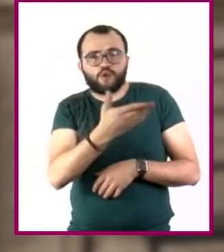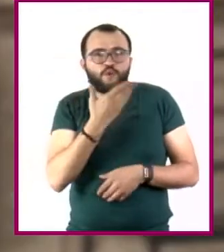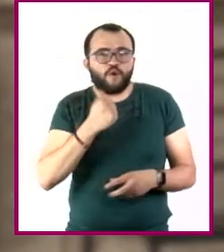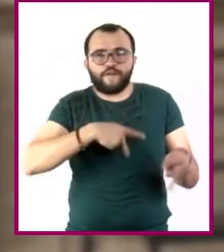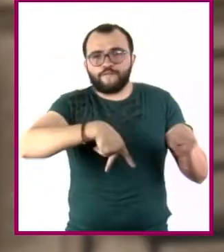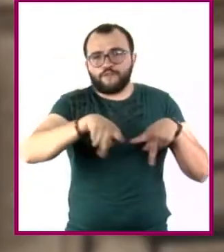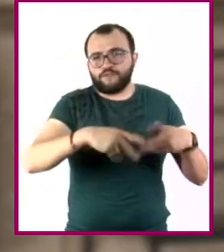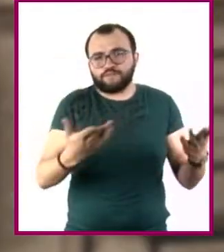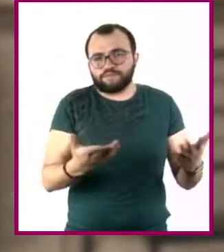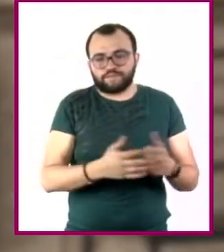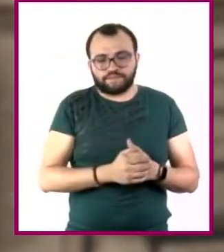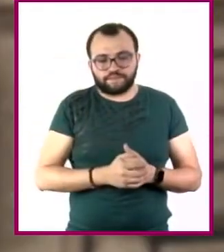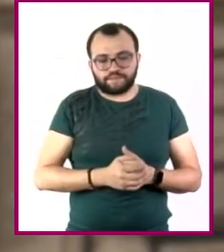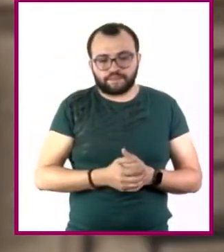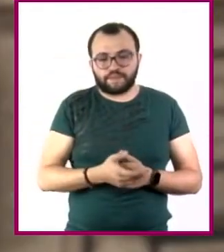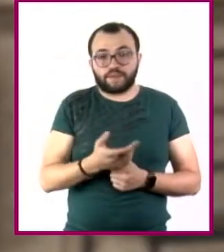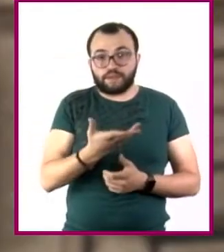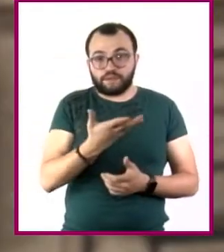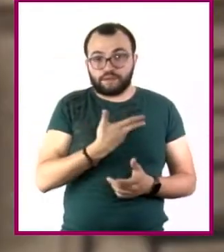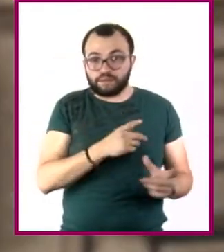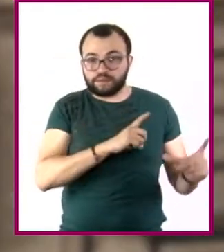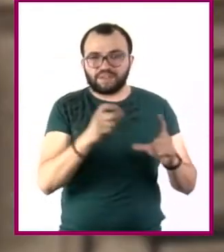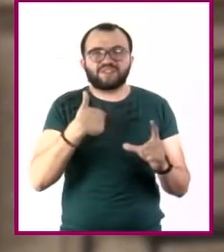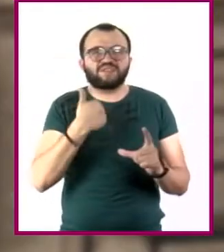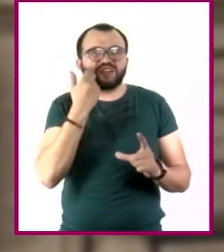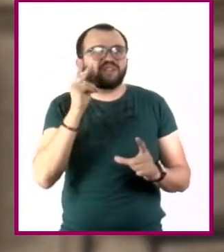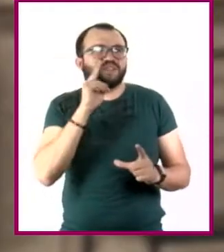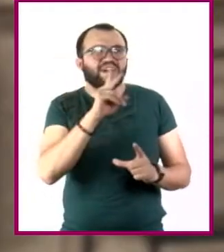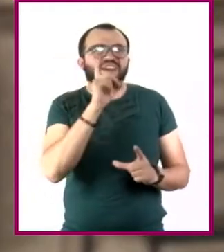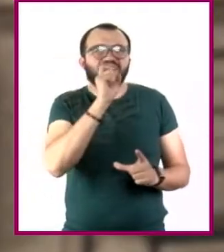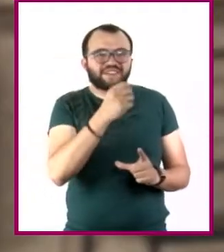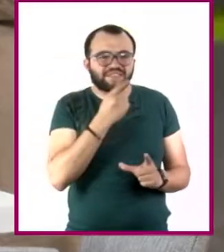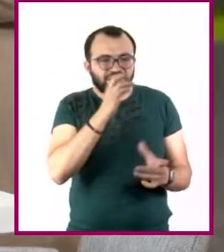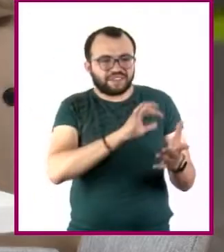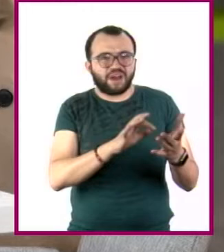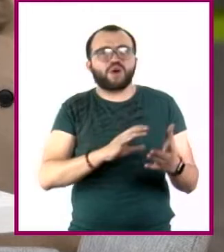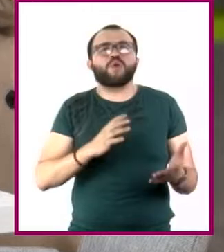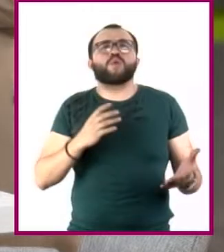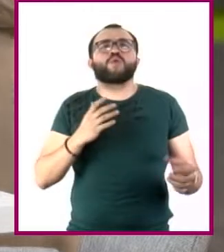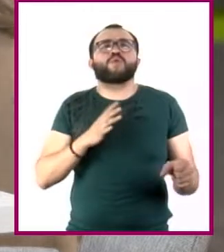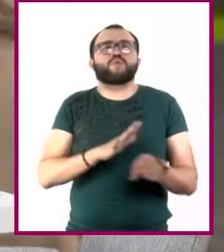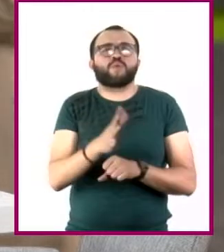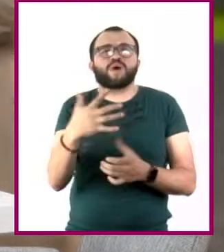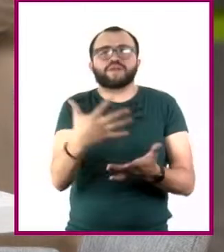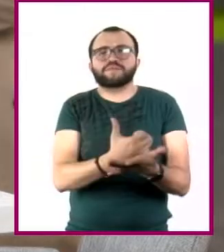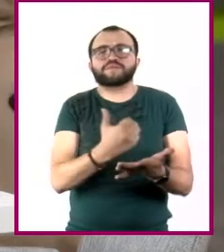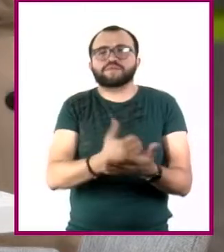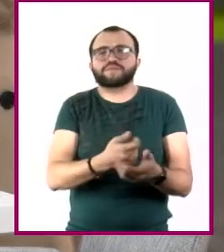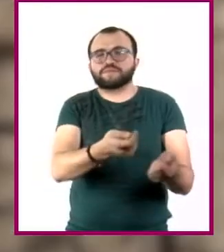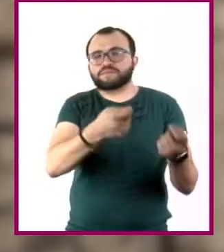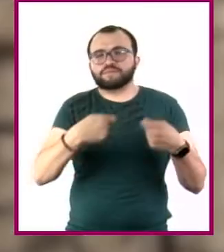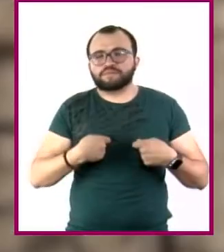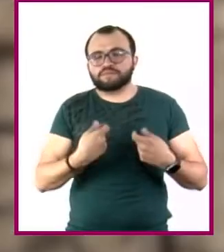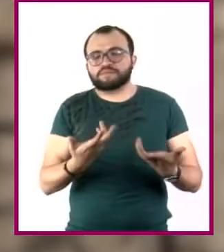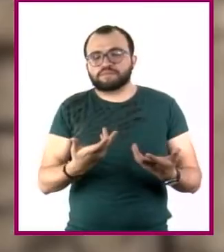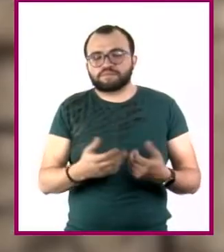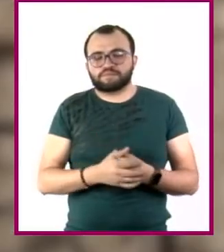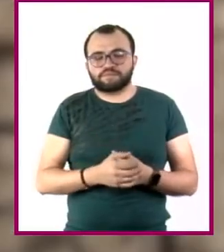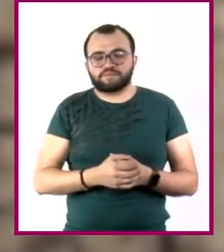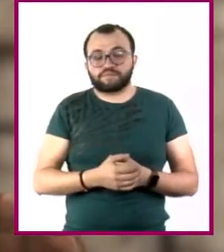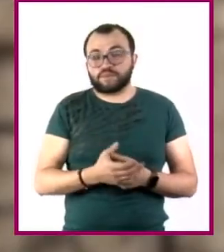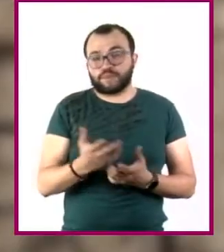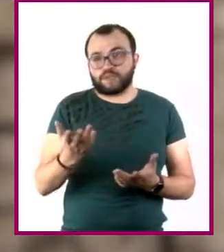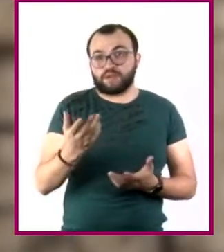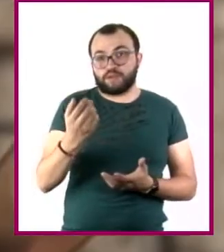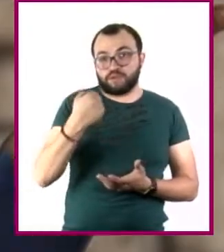letrero? Pues queremos ver cómo está la cosa y sobre todo saber cuáles son los premios. La cosa está así. Yo digo que no hay Dios.